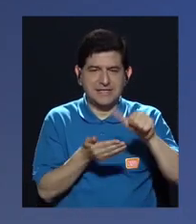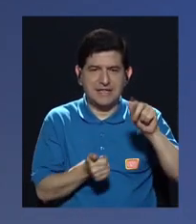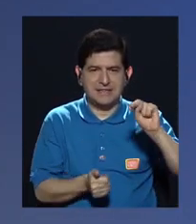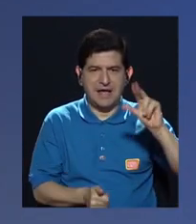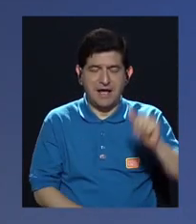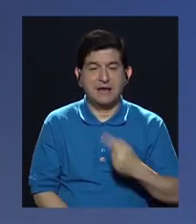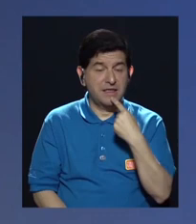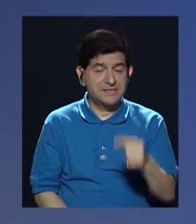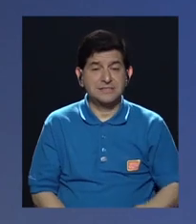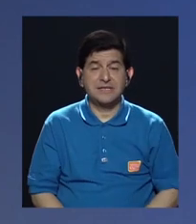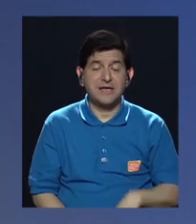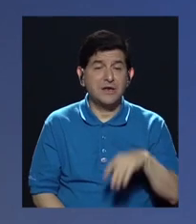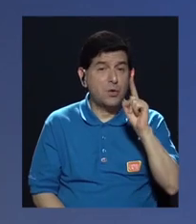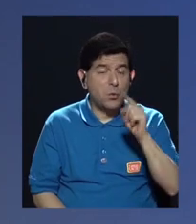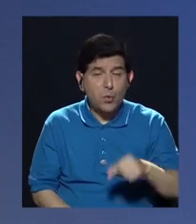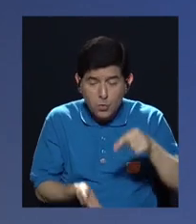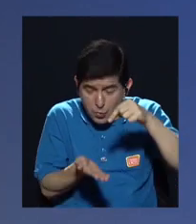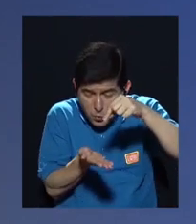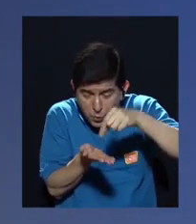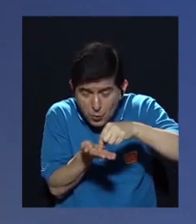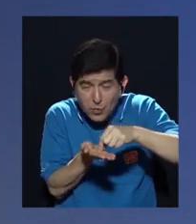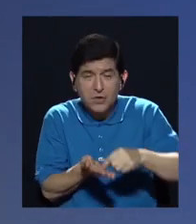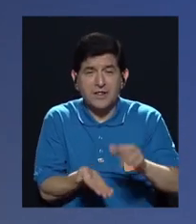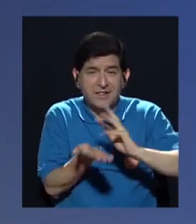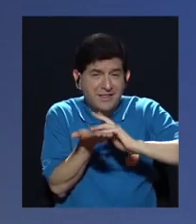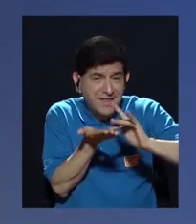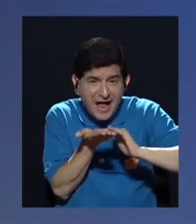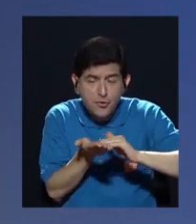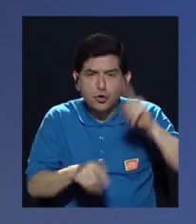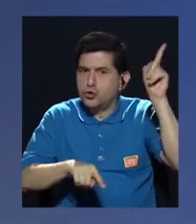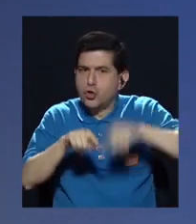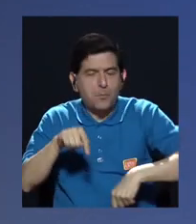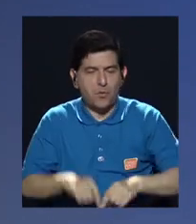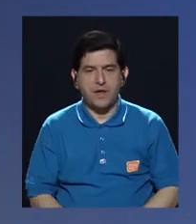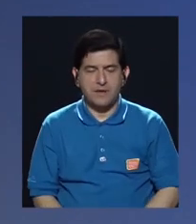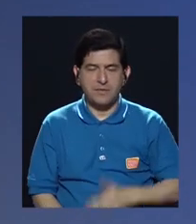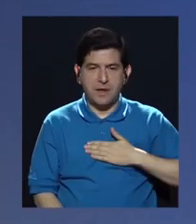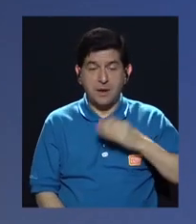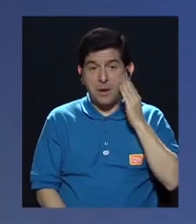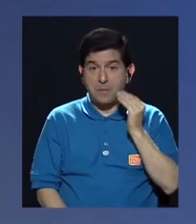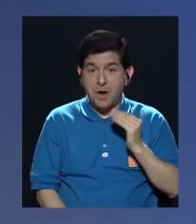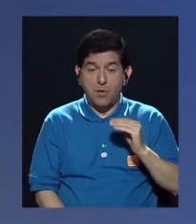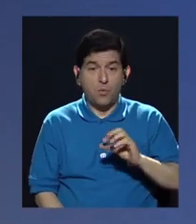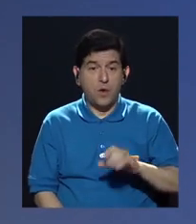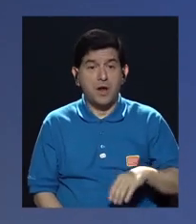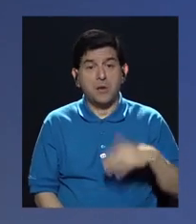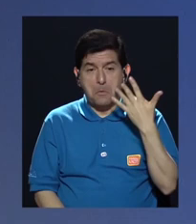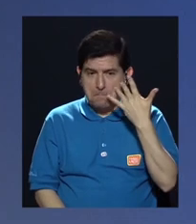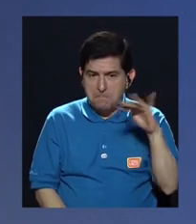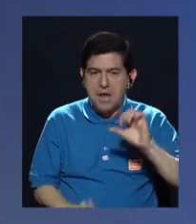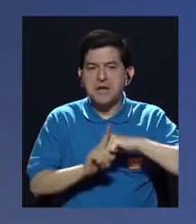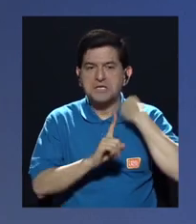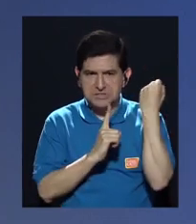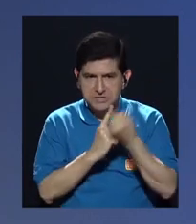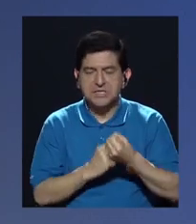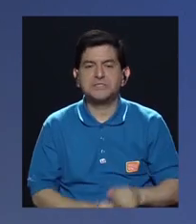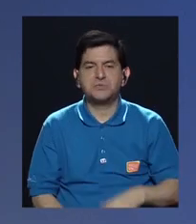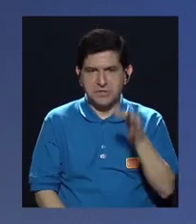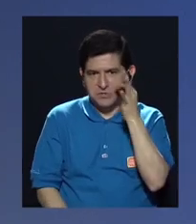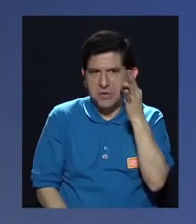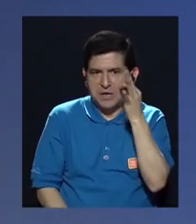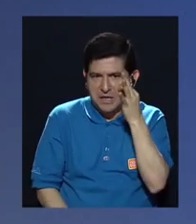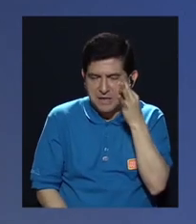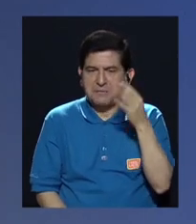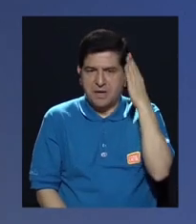un granito de arroz en el plato, así que la Costa Rica que vivió mi abuelo seguramente es muy semejante a la de don Pepe,